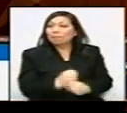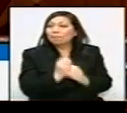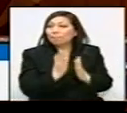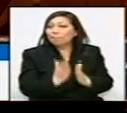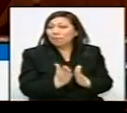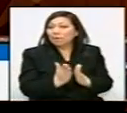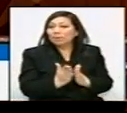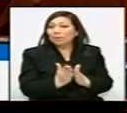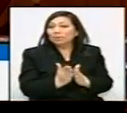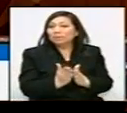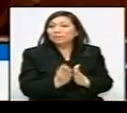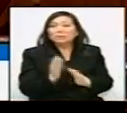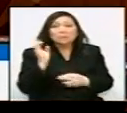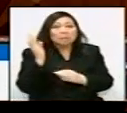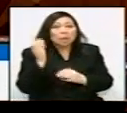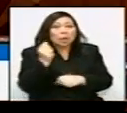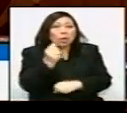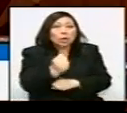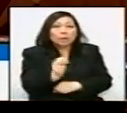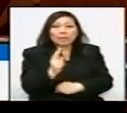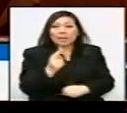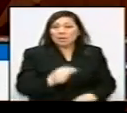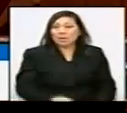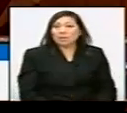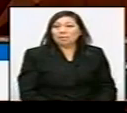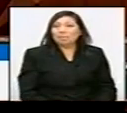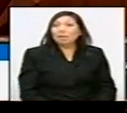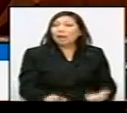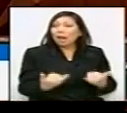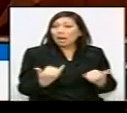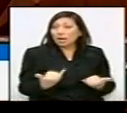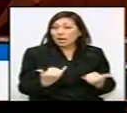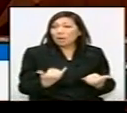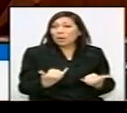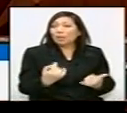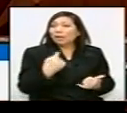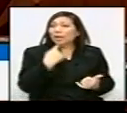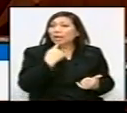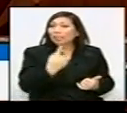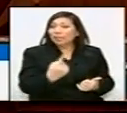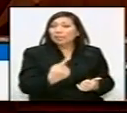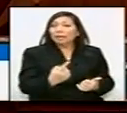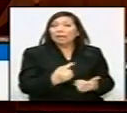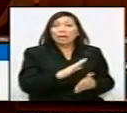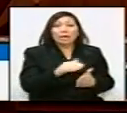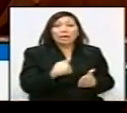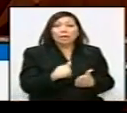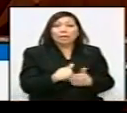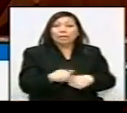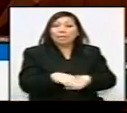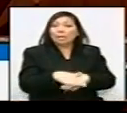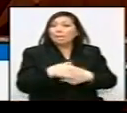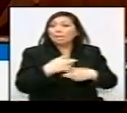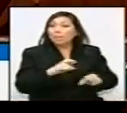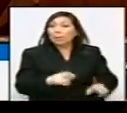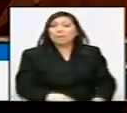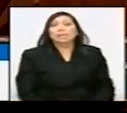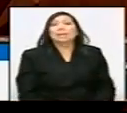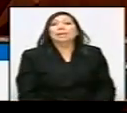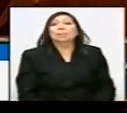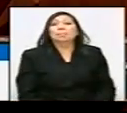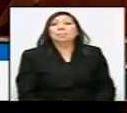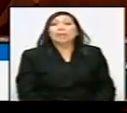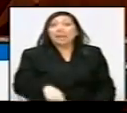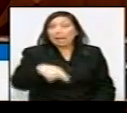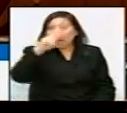formuladas en foros internacionales de lucha contra la corrupción, y ahora implementaremos en toda la administración pública.